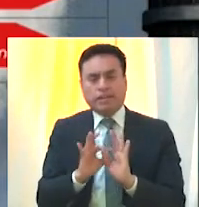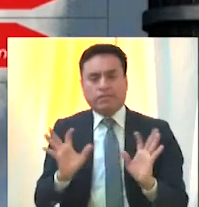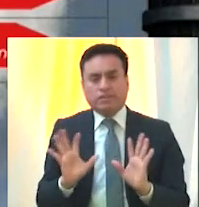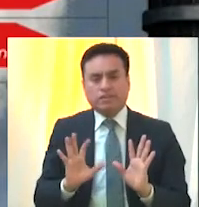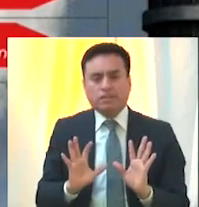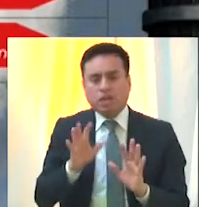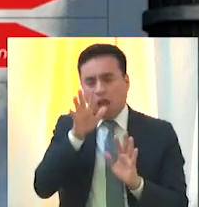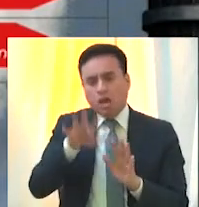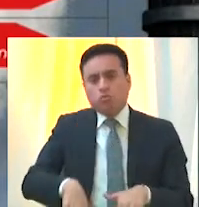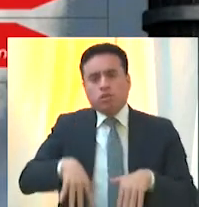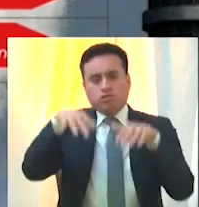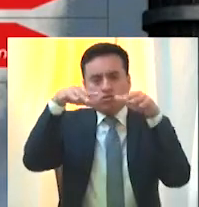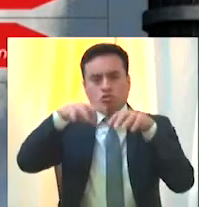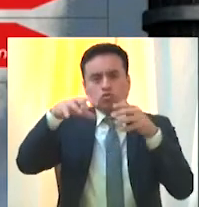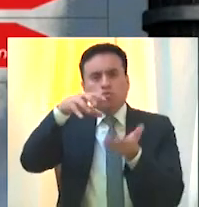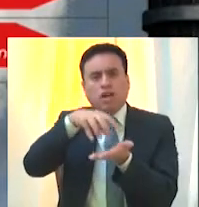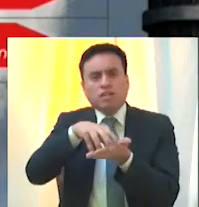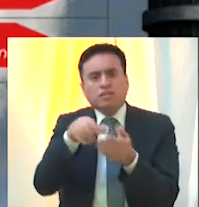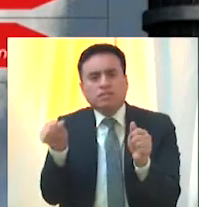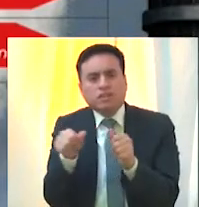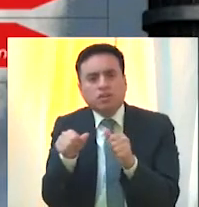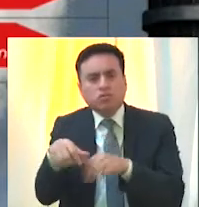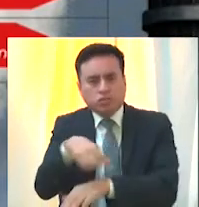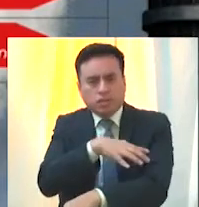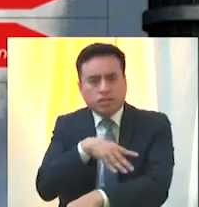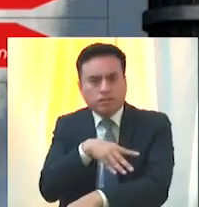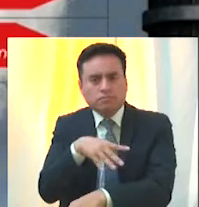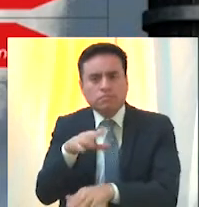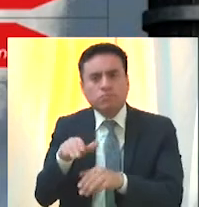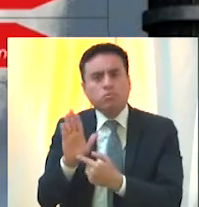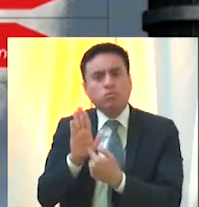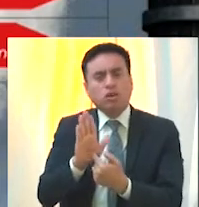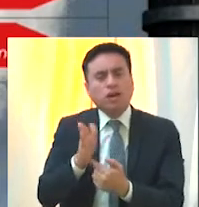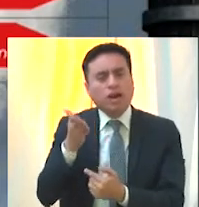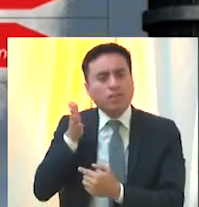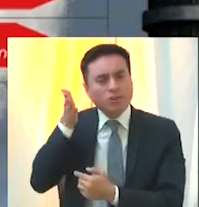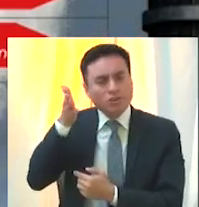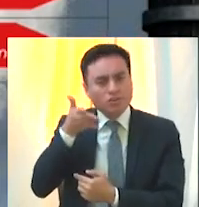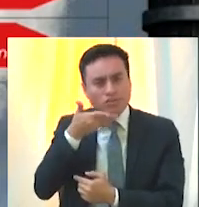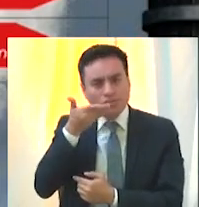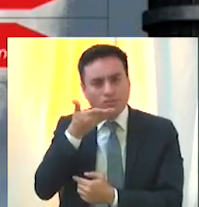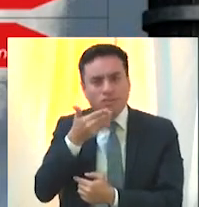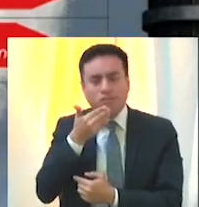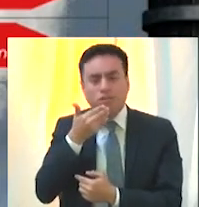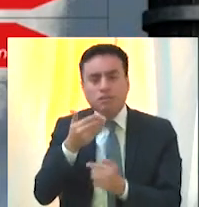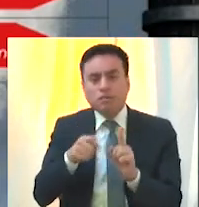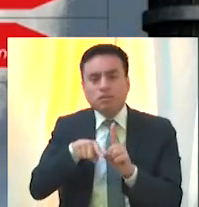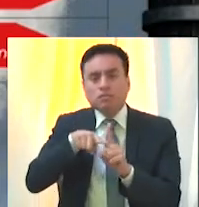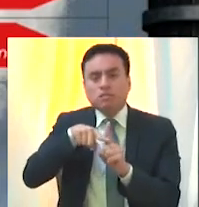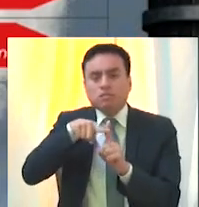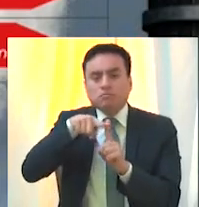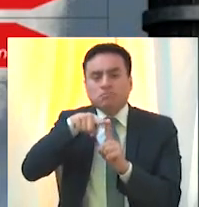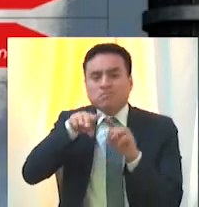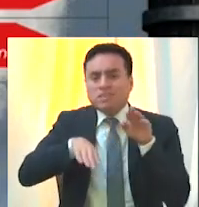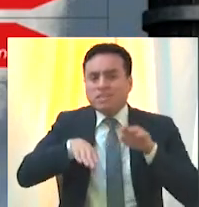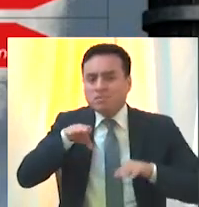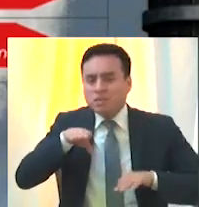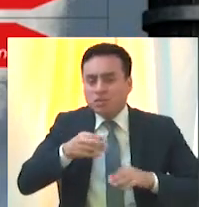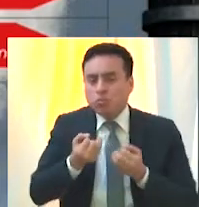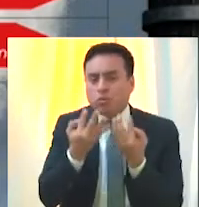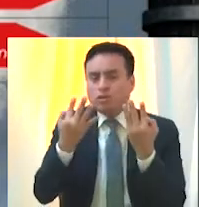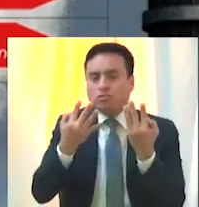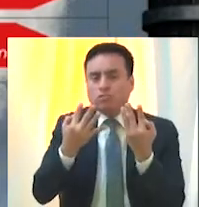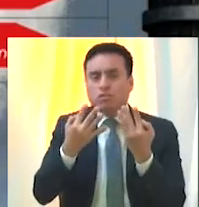la inundación de ciudades costeras, como nos mostraba el expositor anterior. Y eso depende de cuánto se incremente la temperatura, y eso a la vez depende de